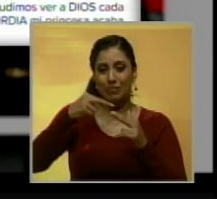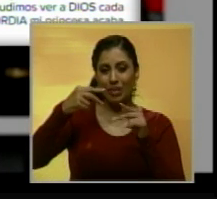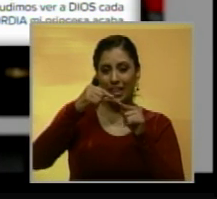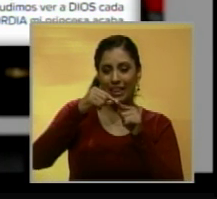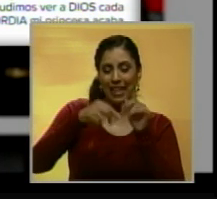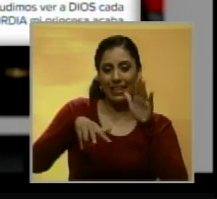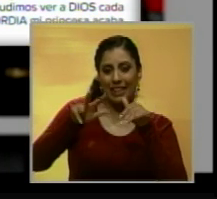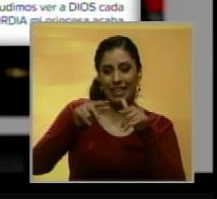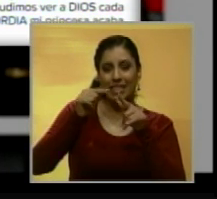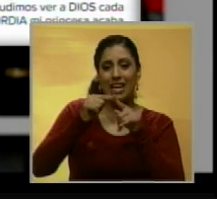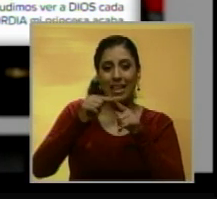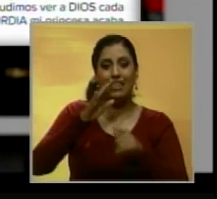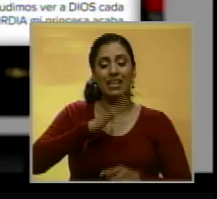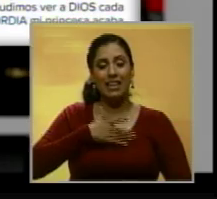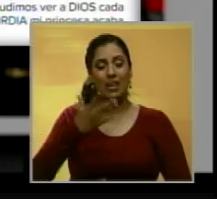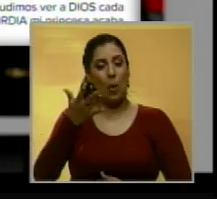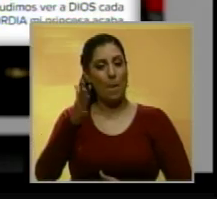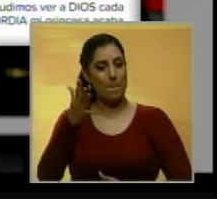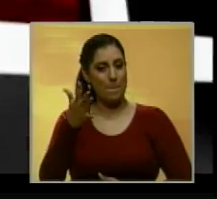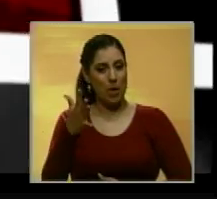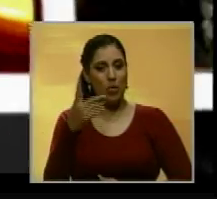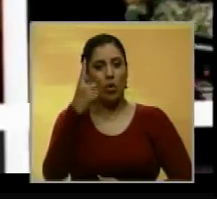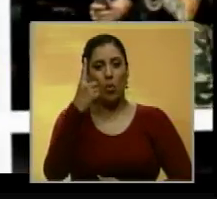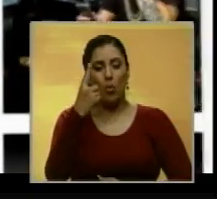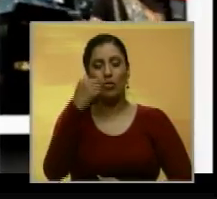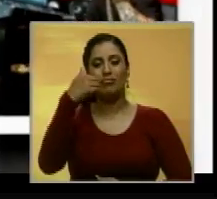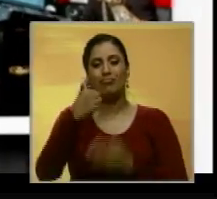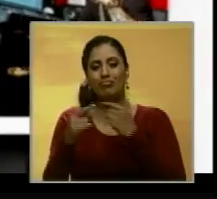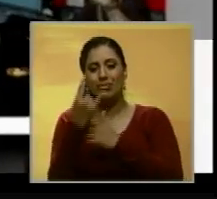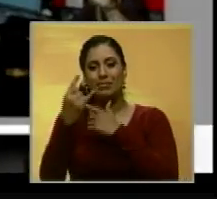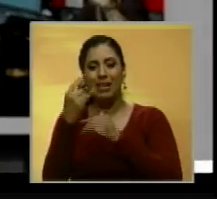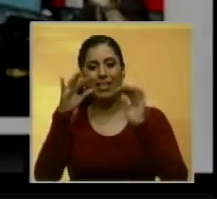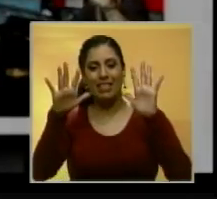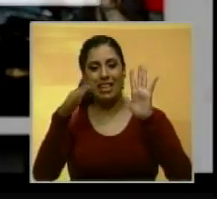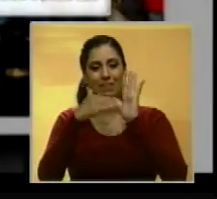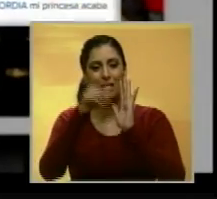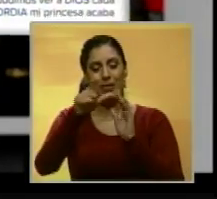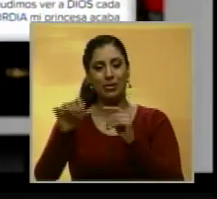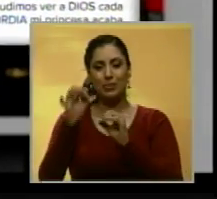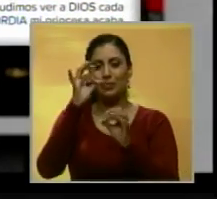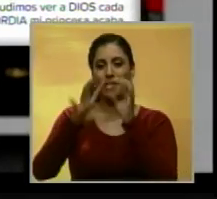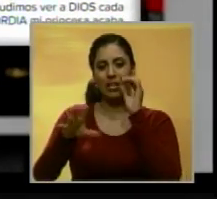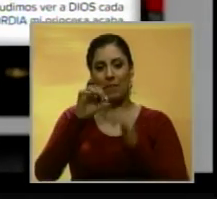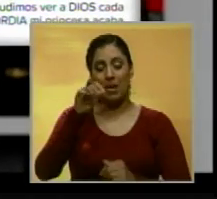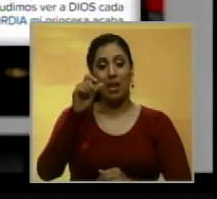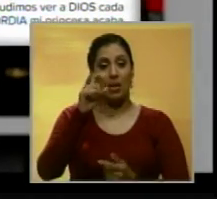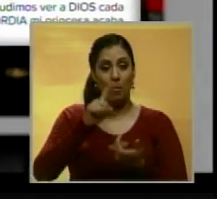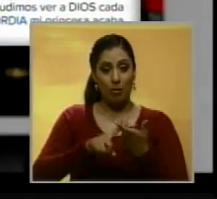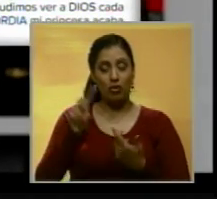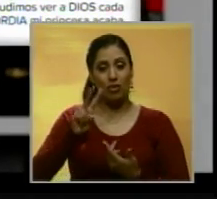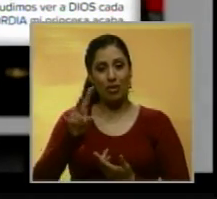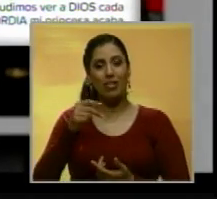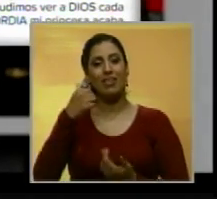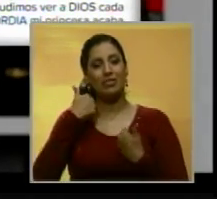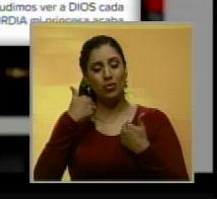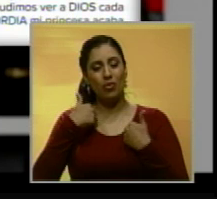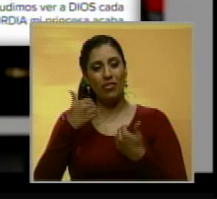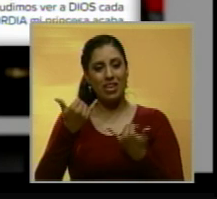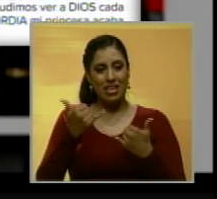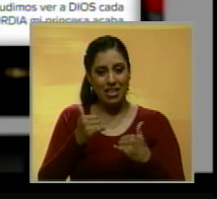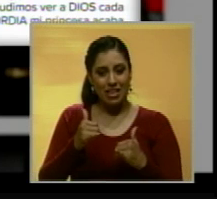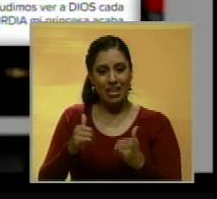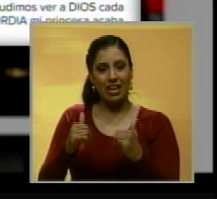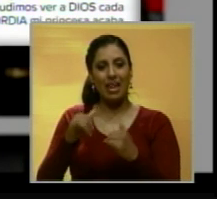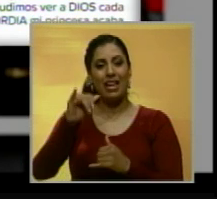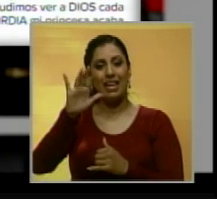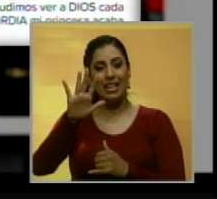es el 13 y se presenta en aproximadamente 1 de cada 10.000 recién nacidos. Wisin y su esposa conocieron del padecimiento de su hija en